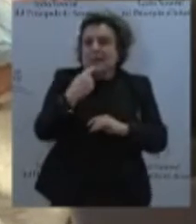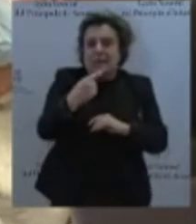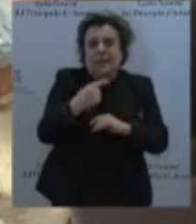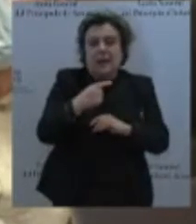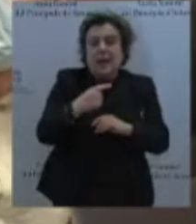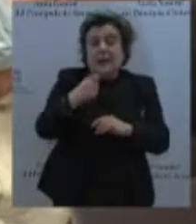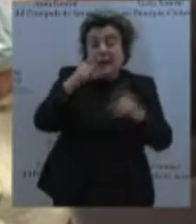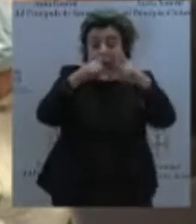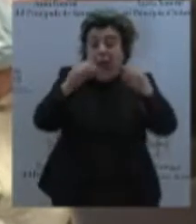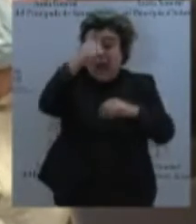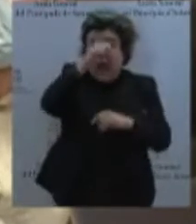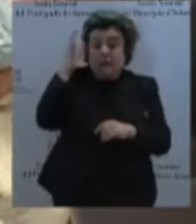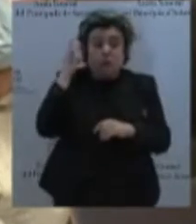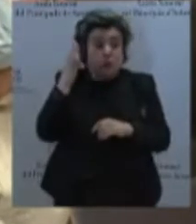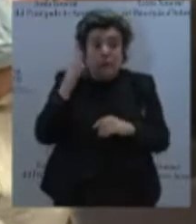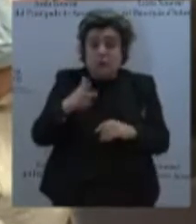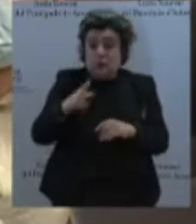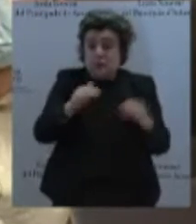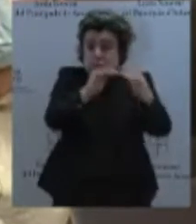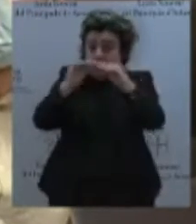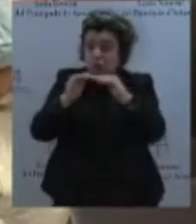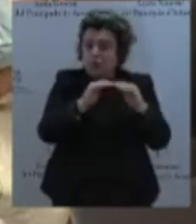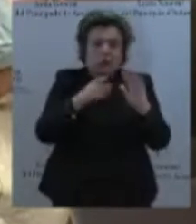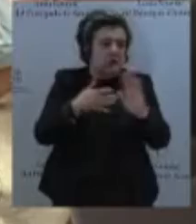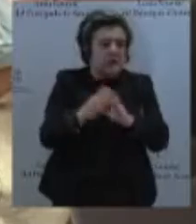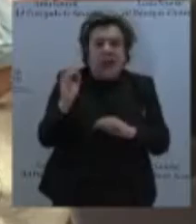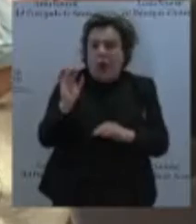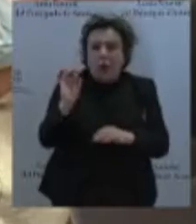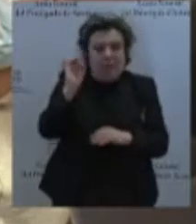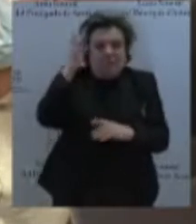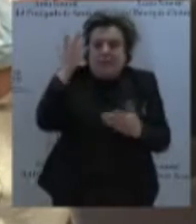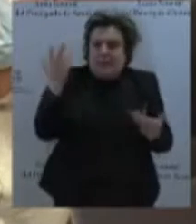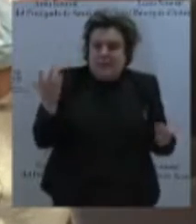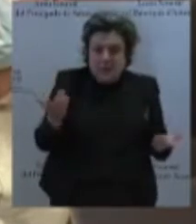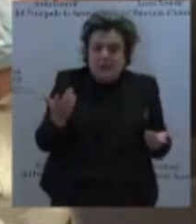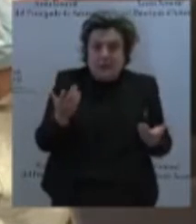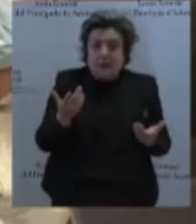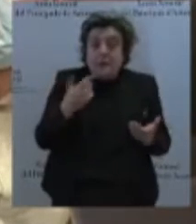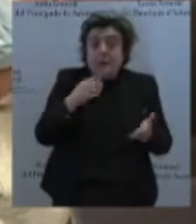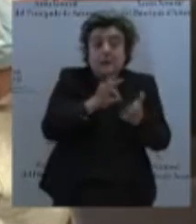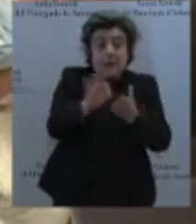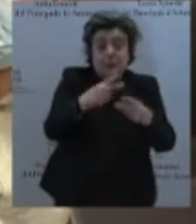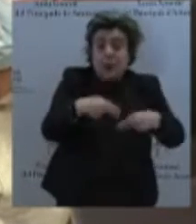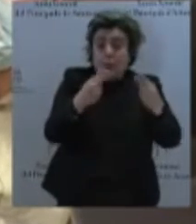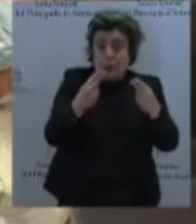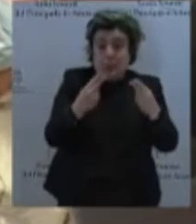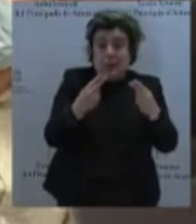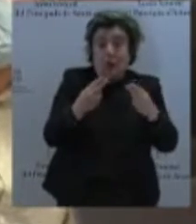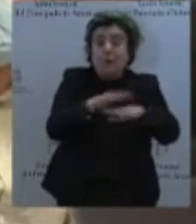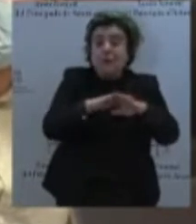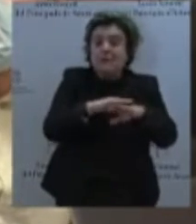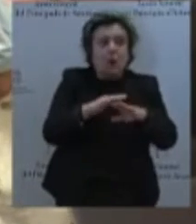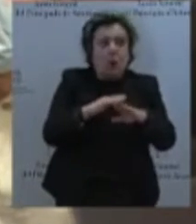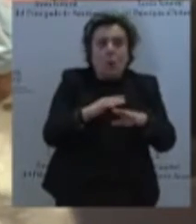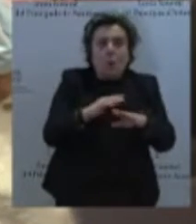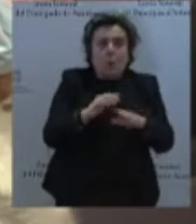formal. En ese sentido, quizá no haya servicio público más esencial que una atención sanitaria de calidad. El envejecimiento y dispersión